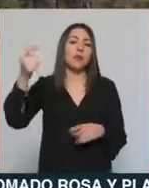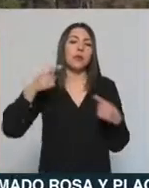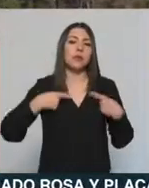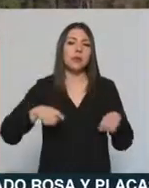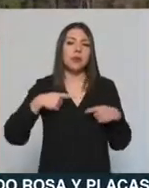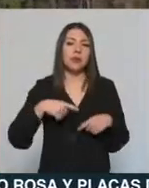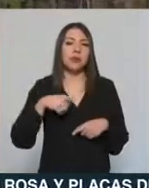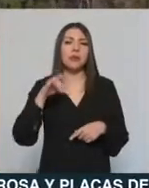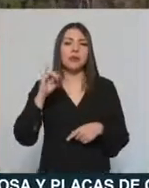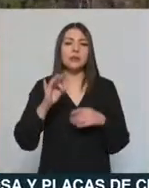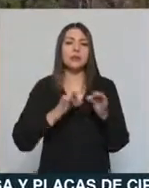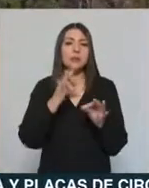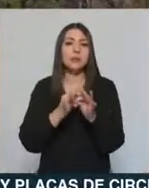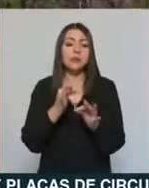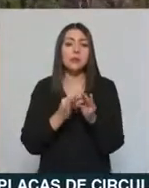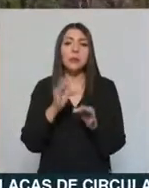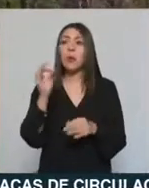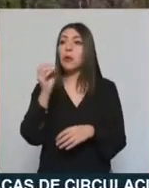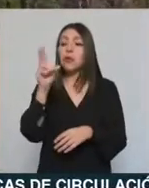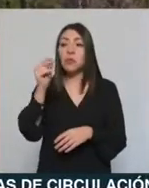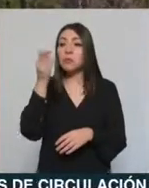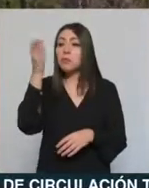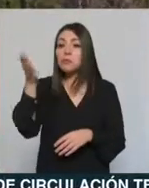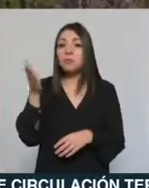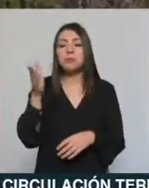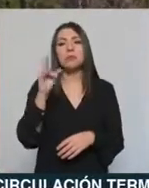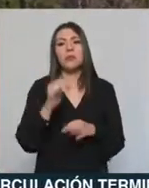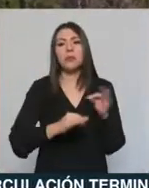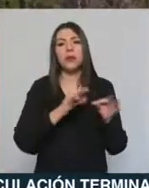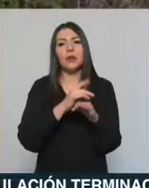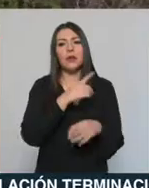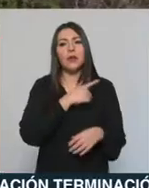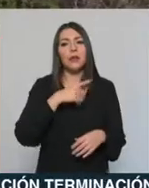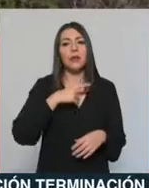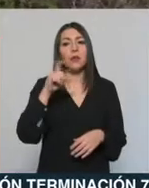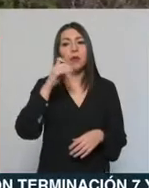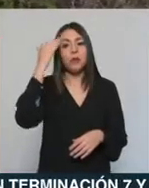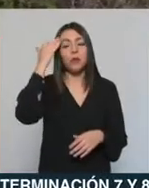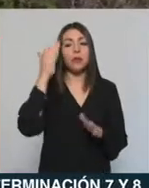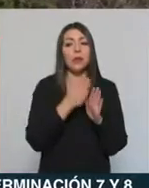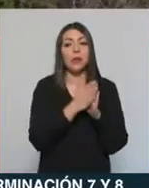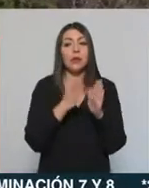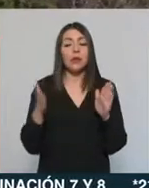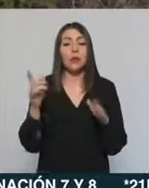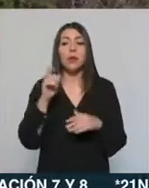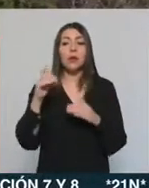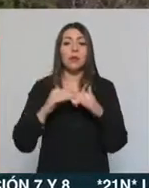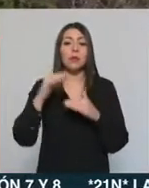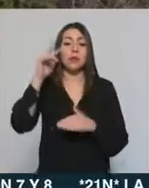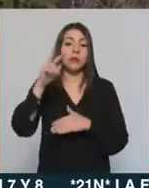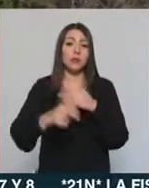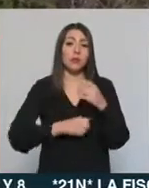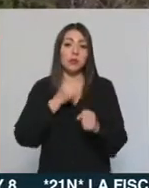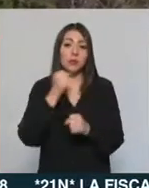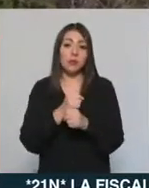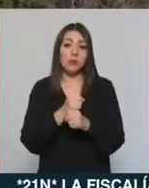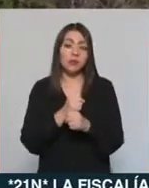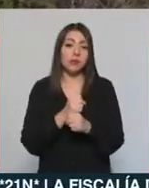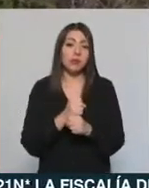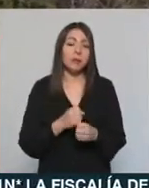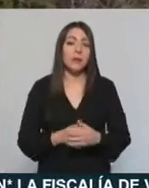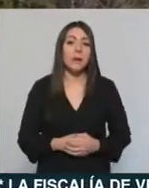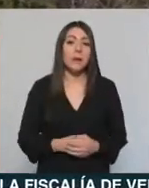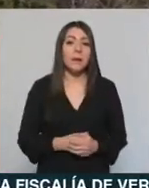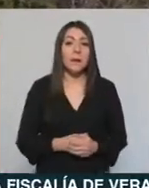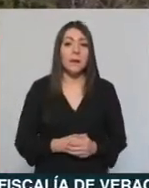estaba cumpliendo. Entonces sí tendría que haber ejercido ese derecho en su momento. Es decir, cuando eres mayor de edad, en automático. Cuando